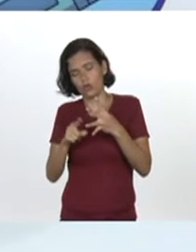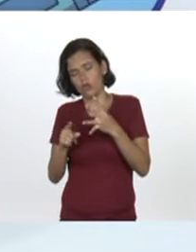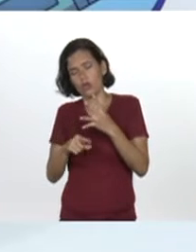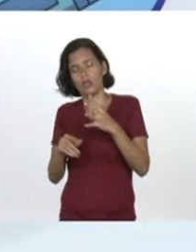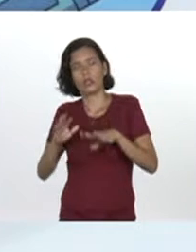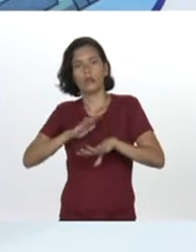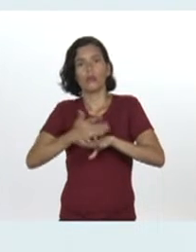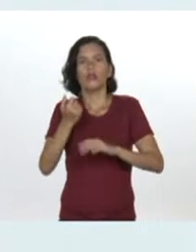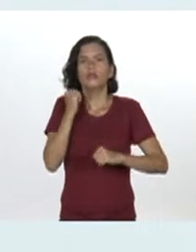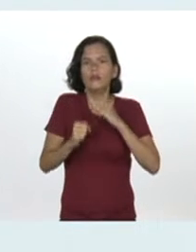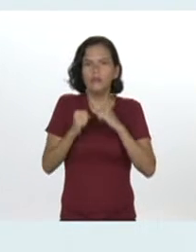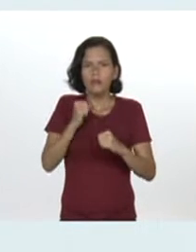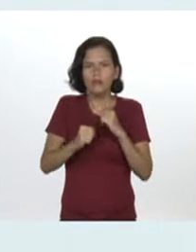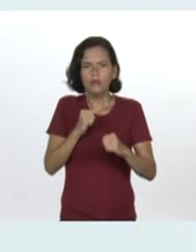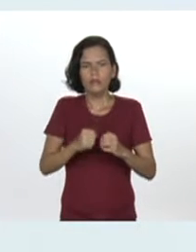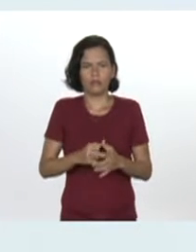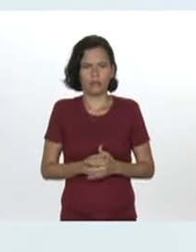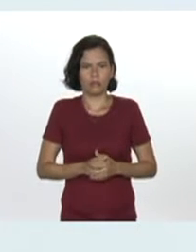el atletismo es